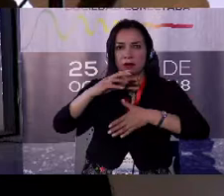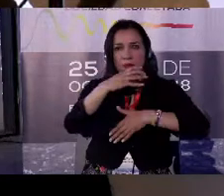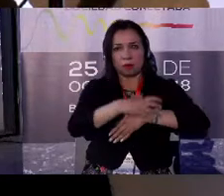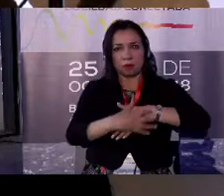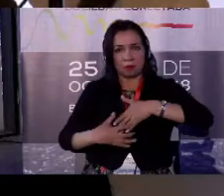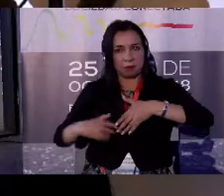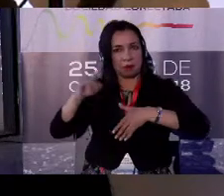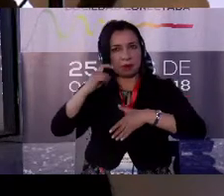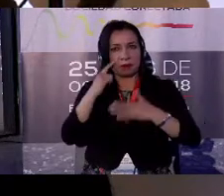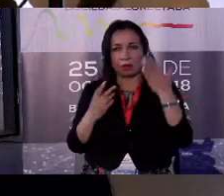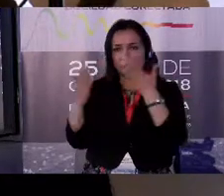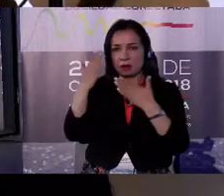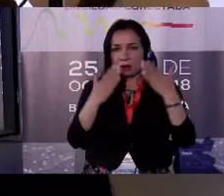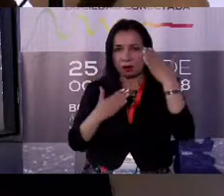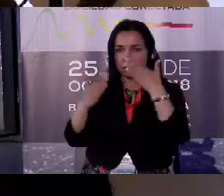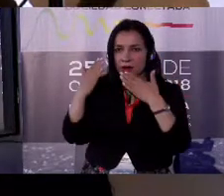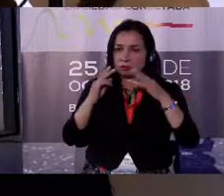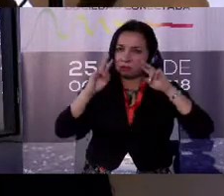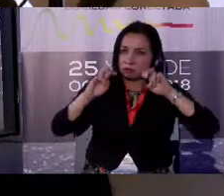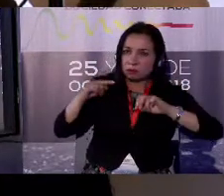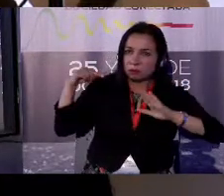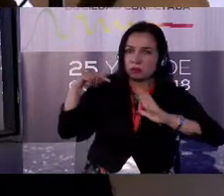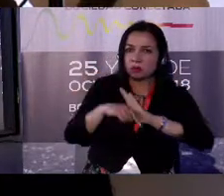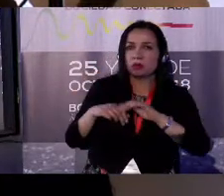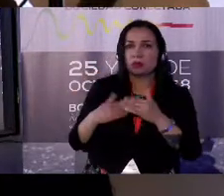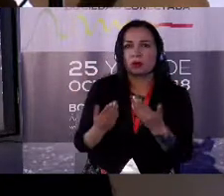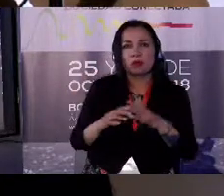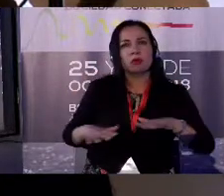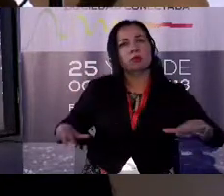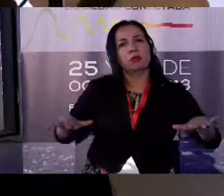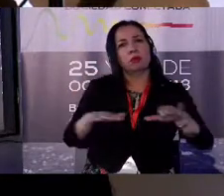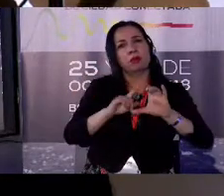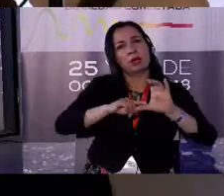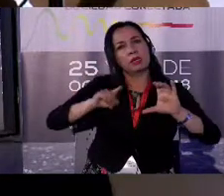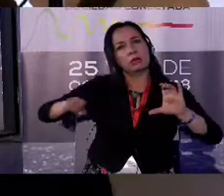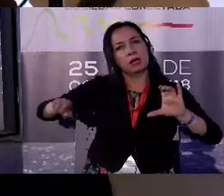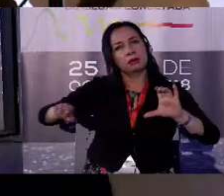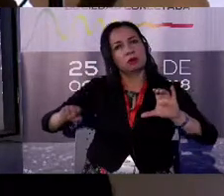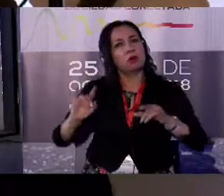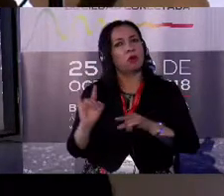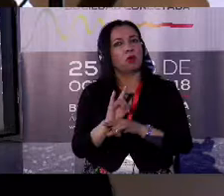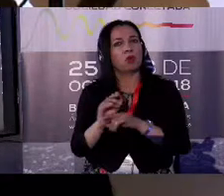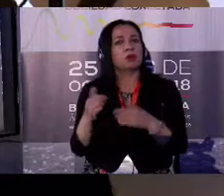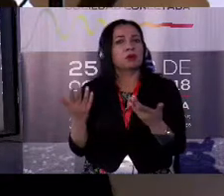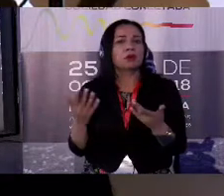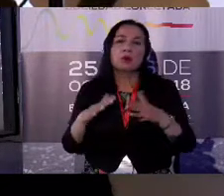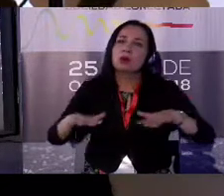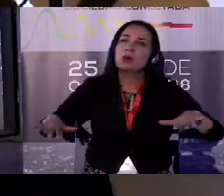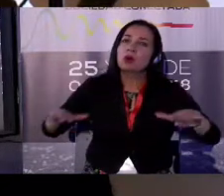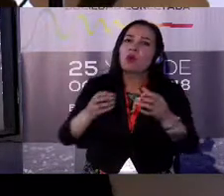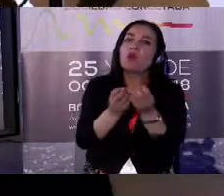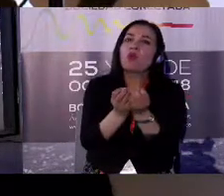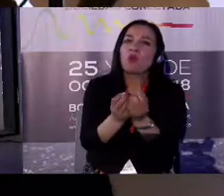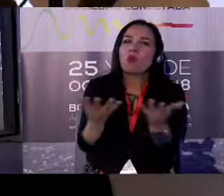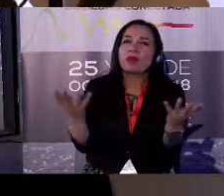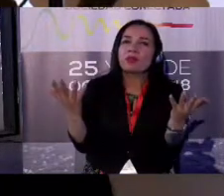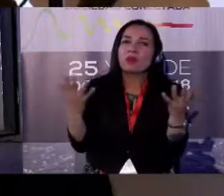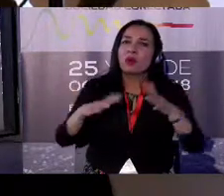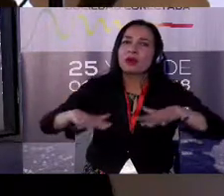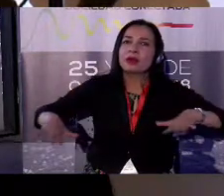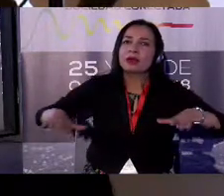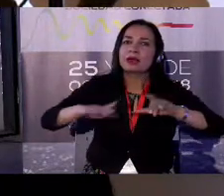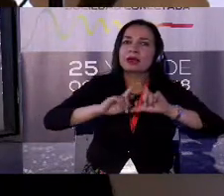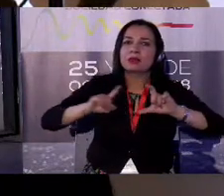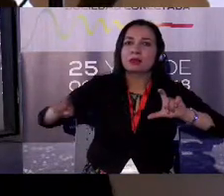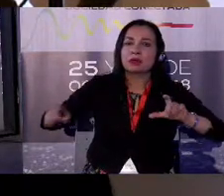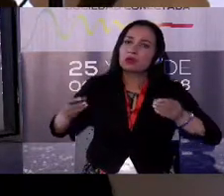riguroso en cuanto al uso eficiente del espectro, cuánto espectro tiene un sector versus otro, cuál es el aporte a la economía, generación